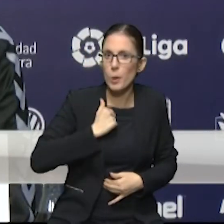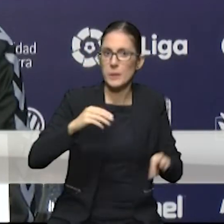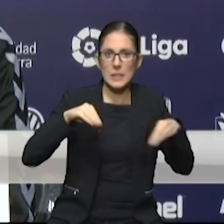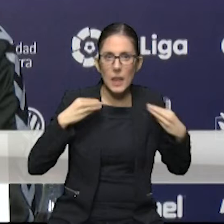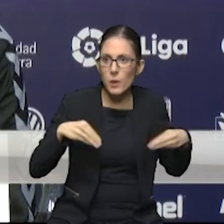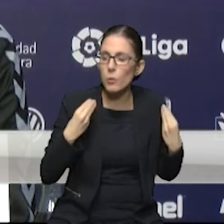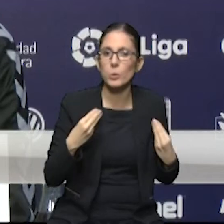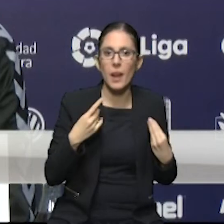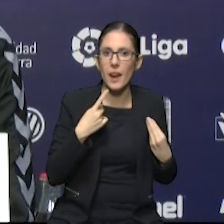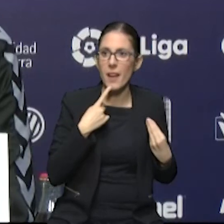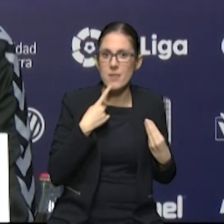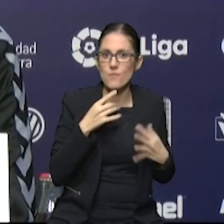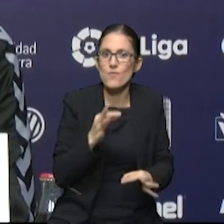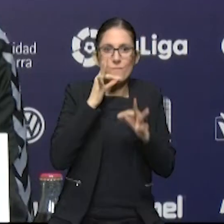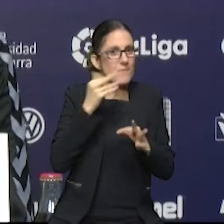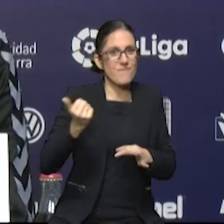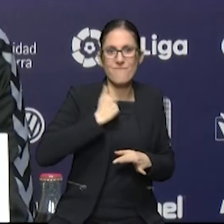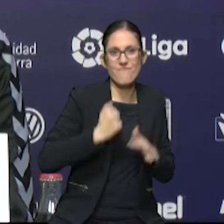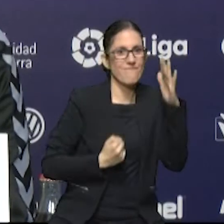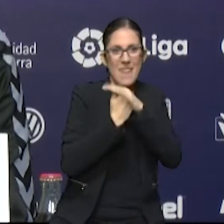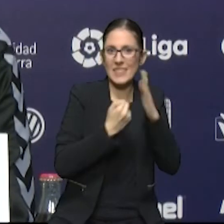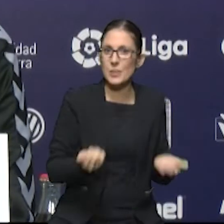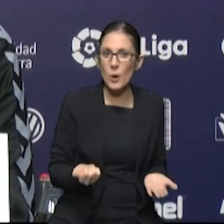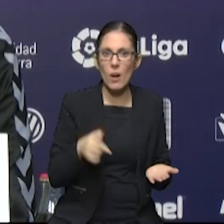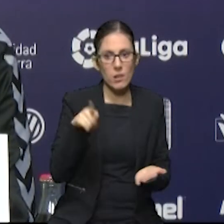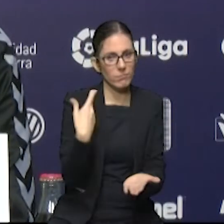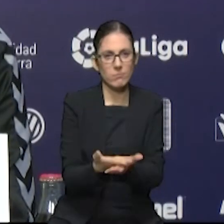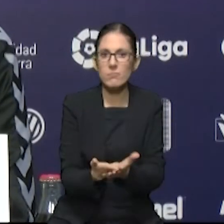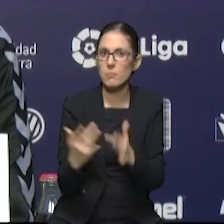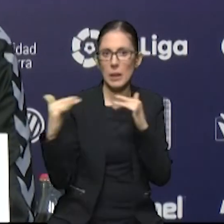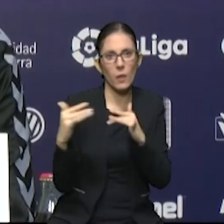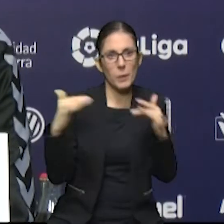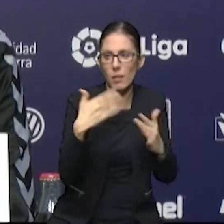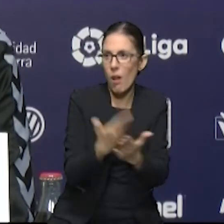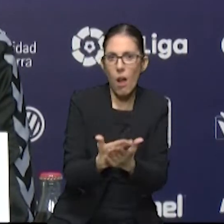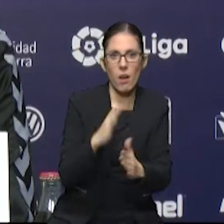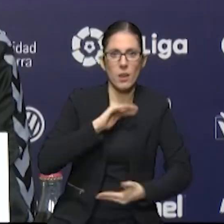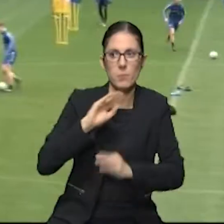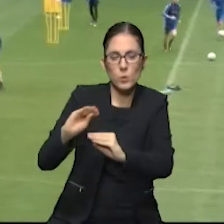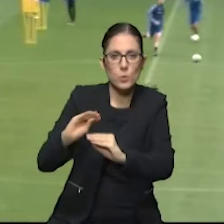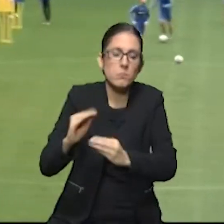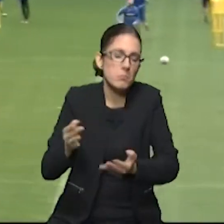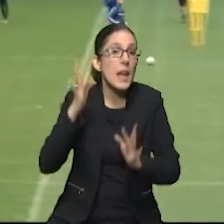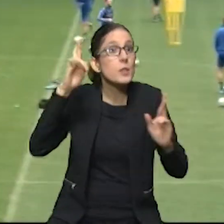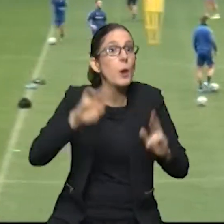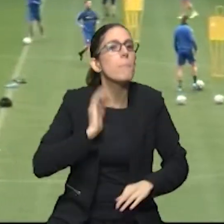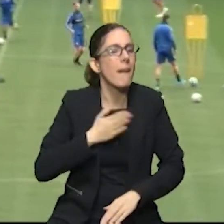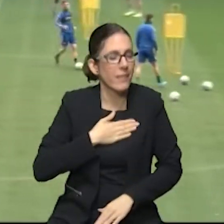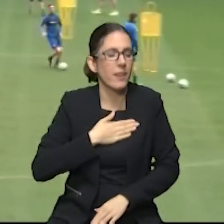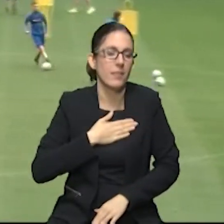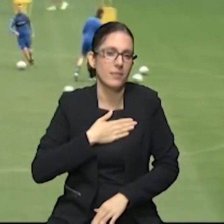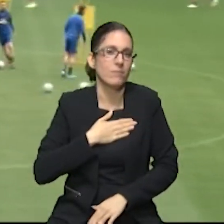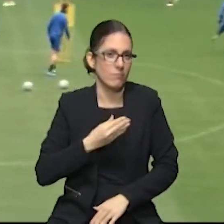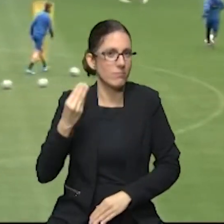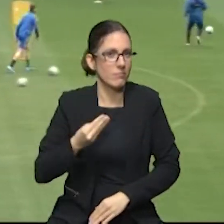vamos a sacarle todo lo que tiene. Está demostrando cada partido y esperemos que mañana también sea determinante. Arranca la segunda